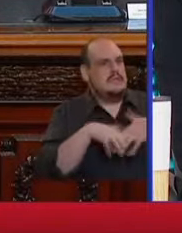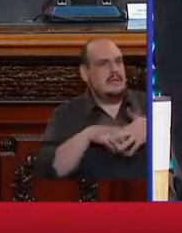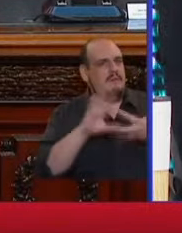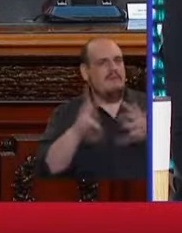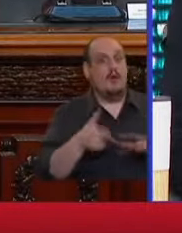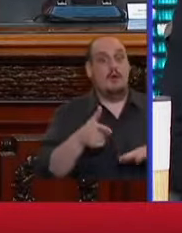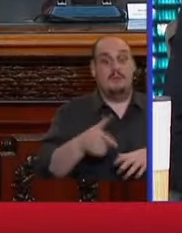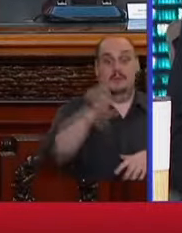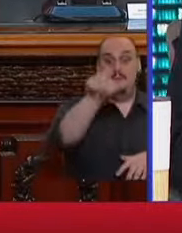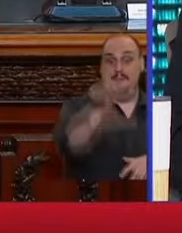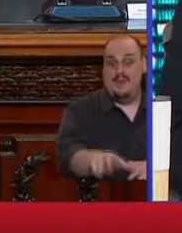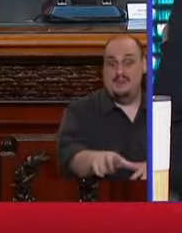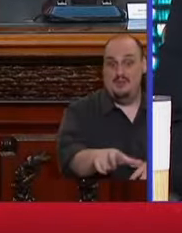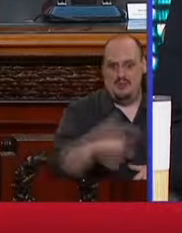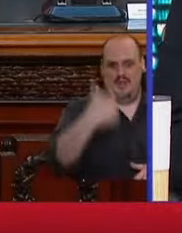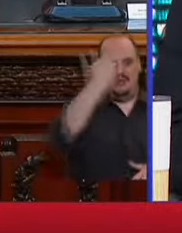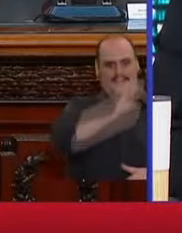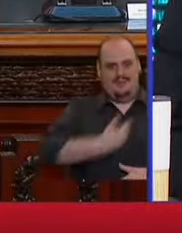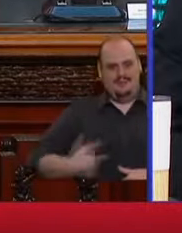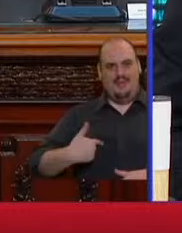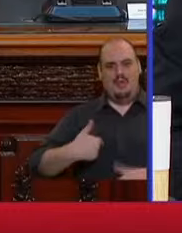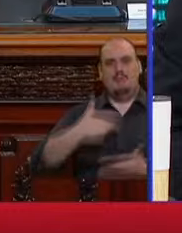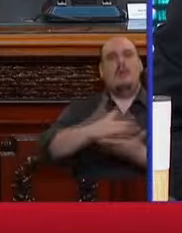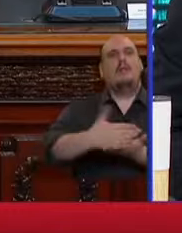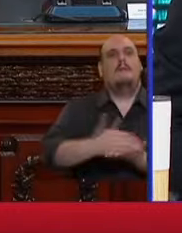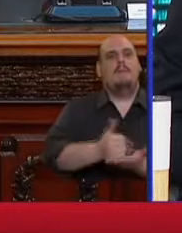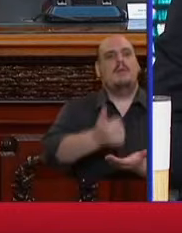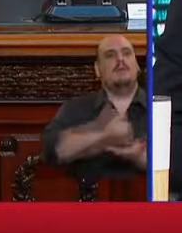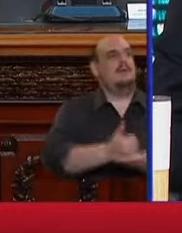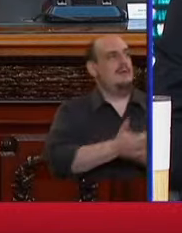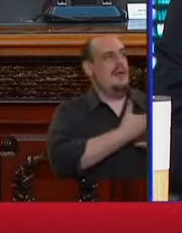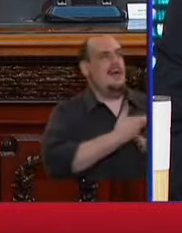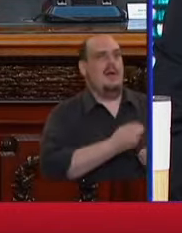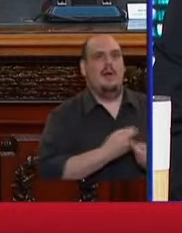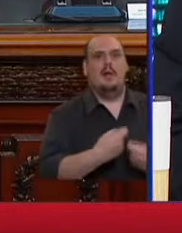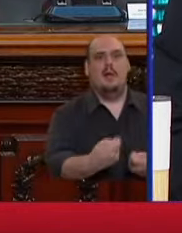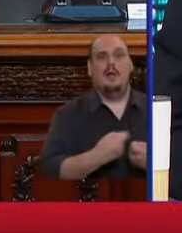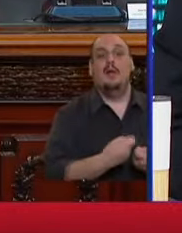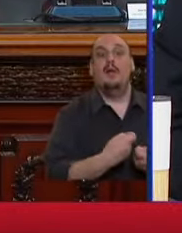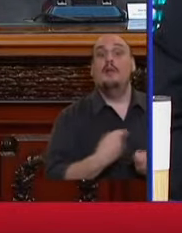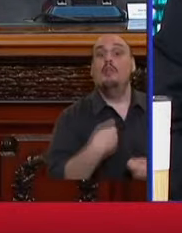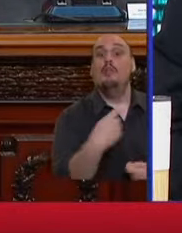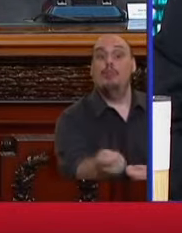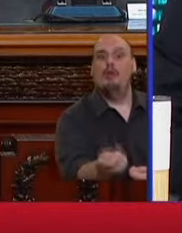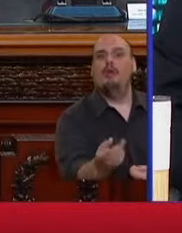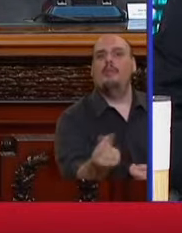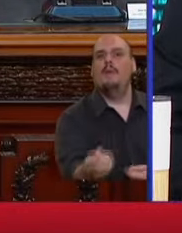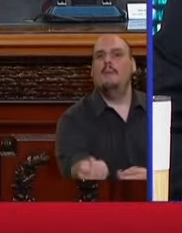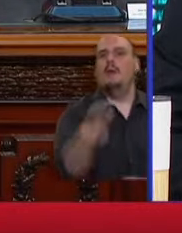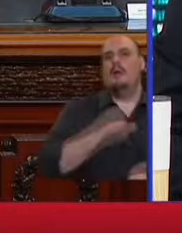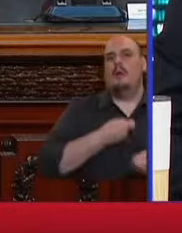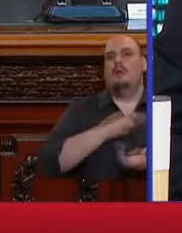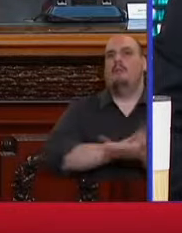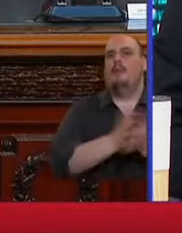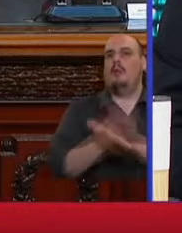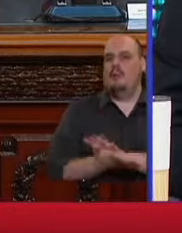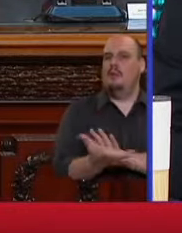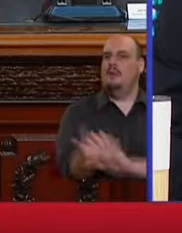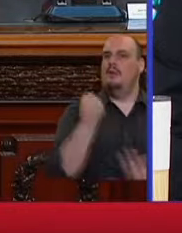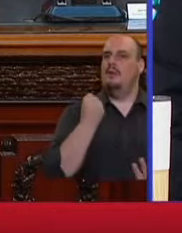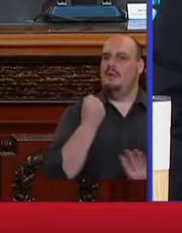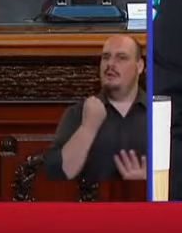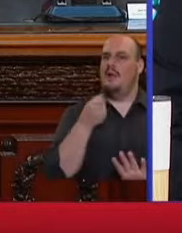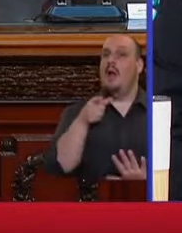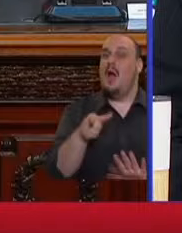vivimos. Luis, la última. Me acuerdo en plena campaña que había sido políticamente incorrecto en Tiempo y Espacio cuando hablaba de